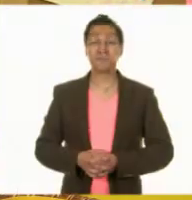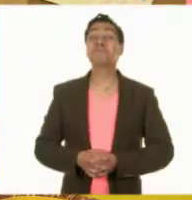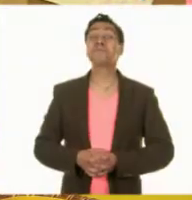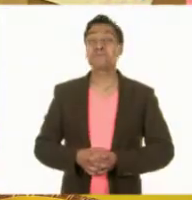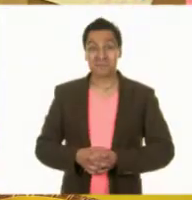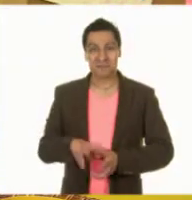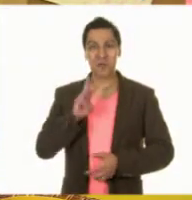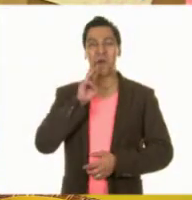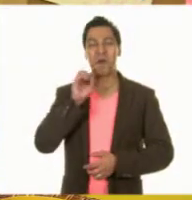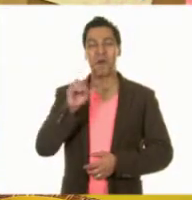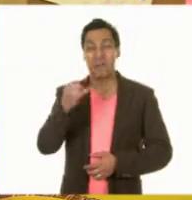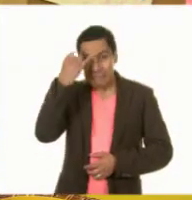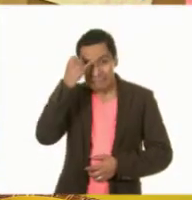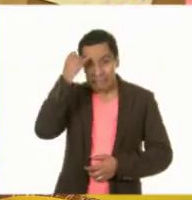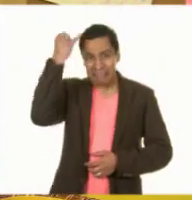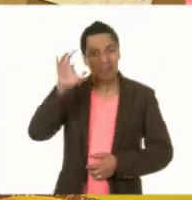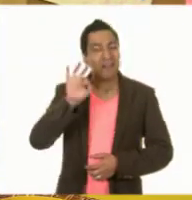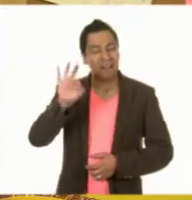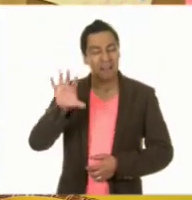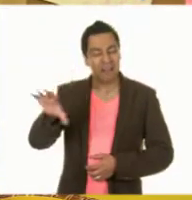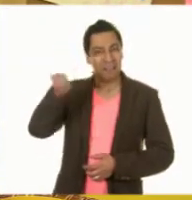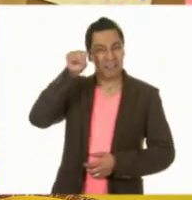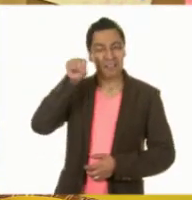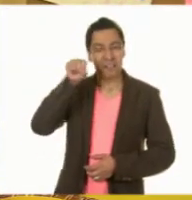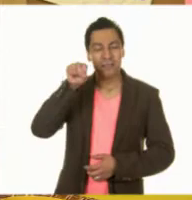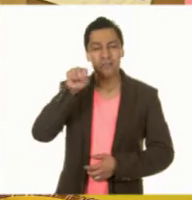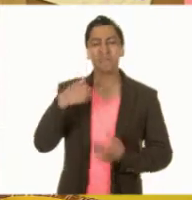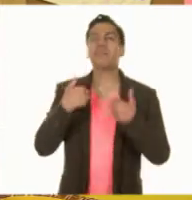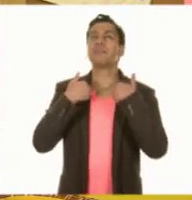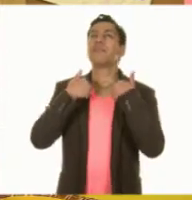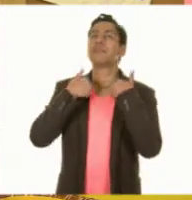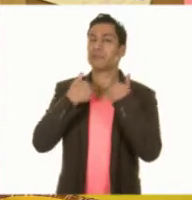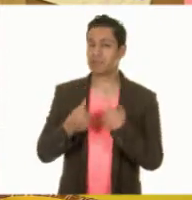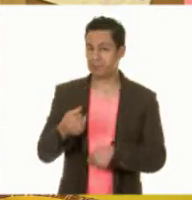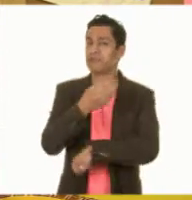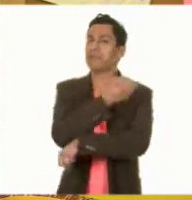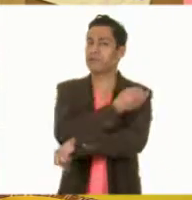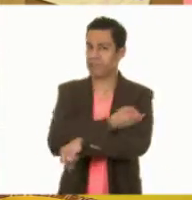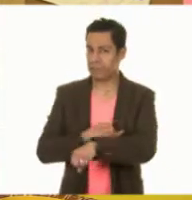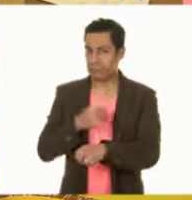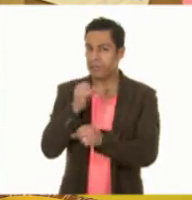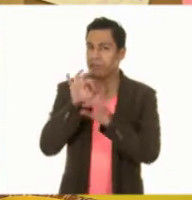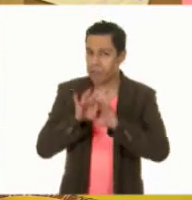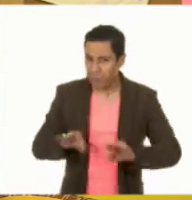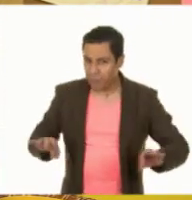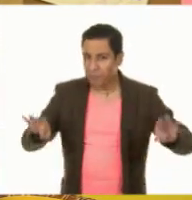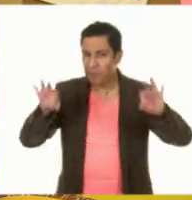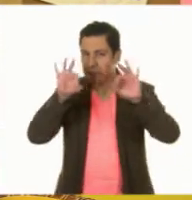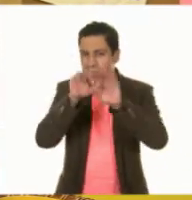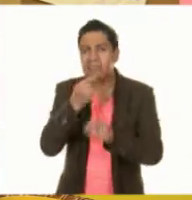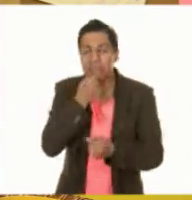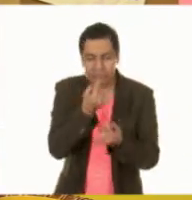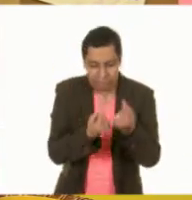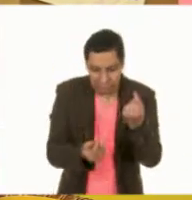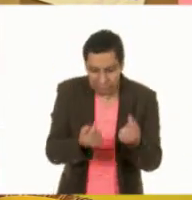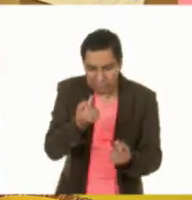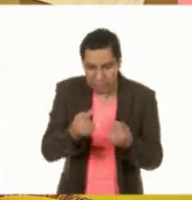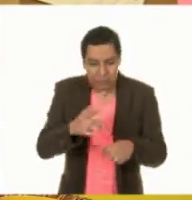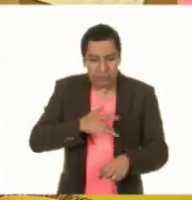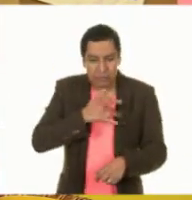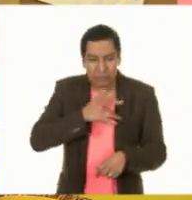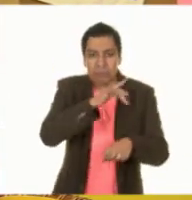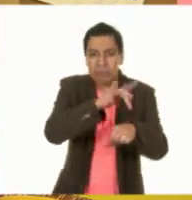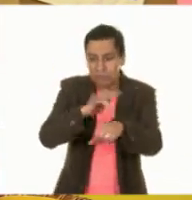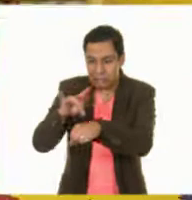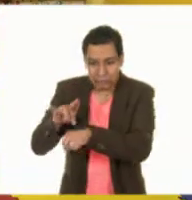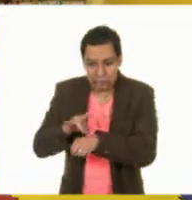¡Guau! ¡Qué gran idea! Comprendo entonces que es importante la exploración tanto en las cosas naturales como en las creadas